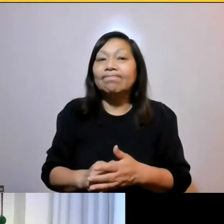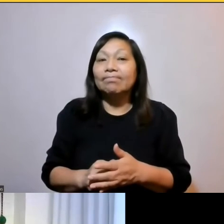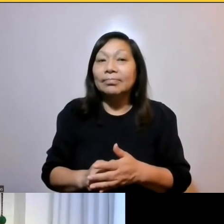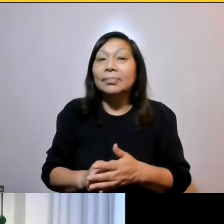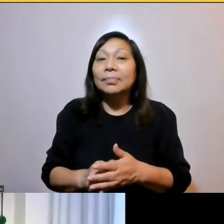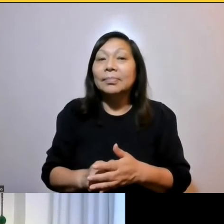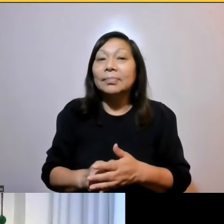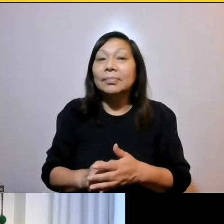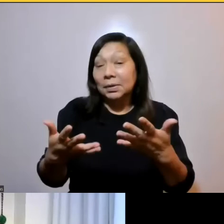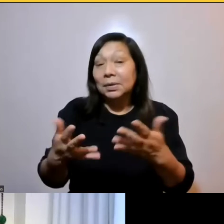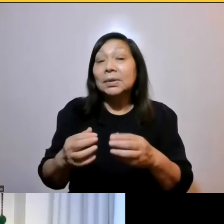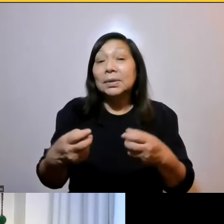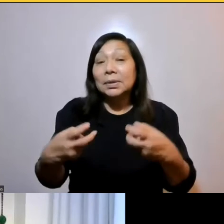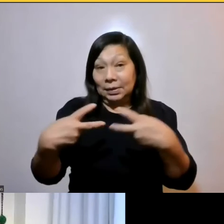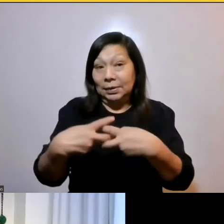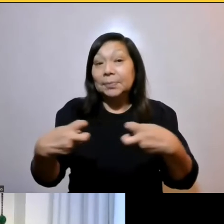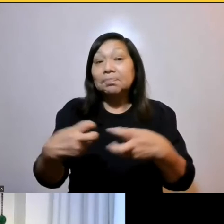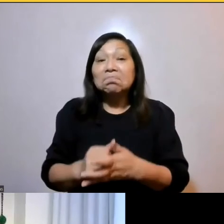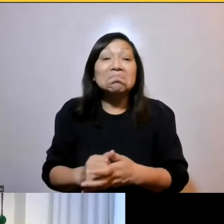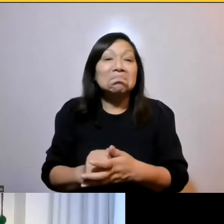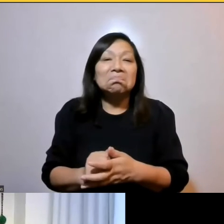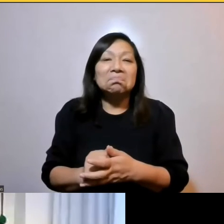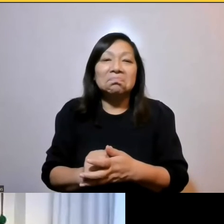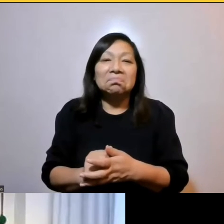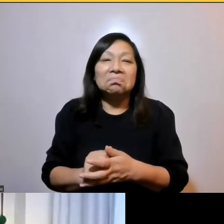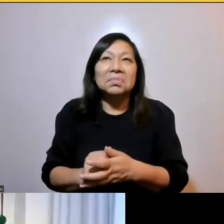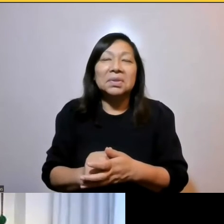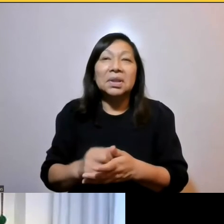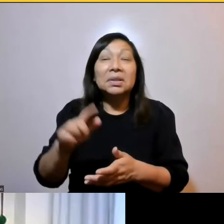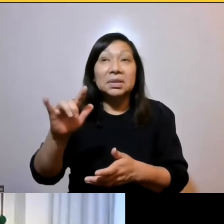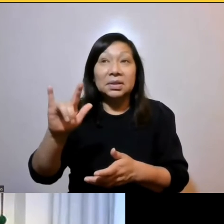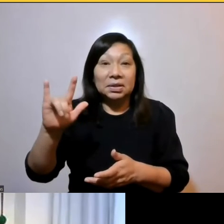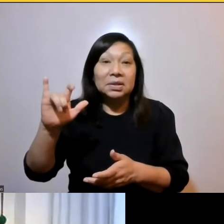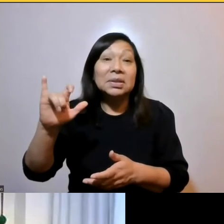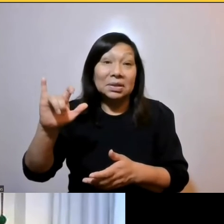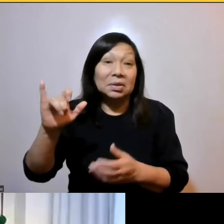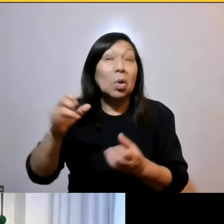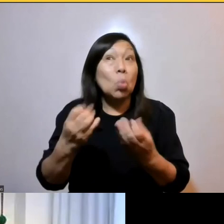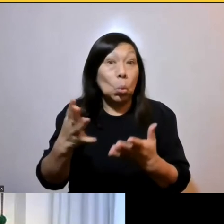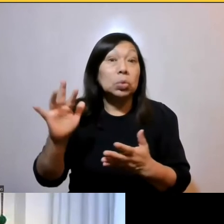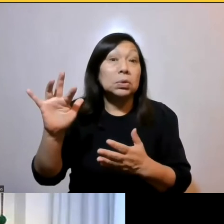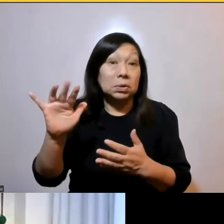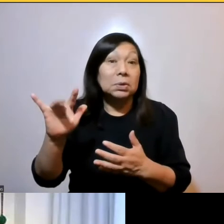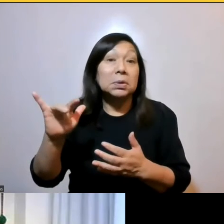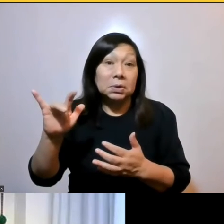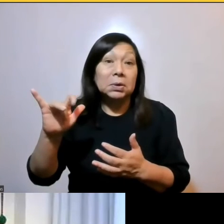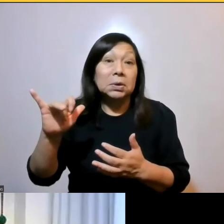varias cuentas en Instagram donde hablan bastante sobre el reconocimiento